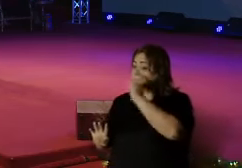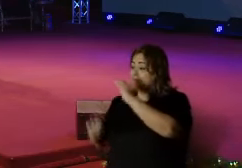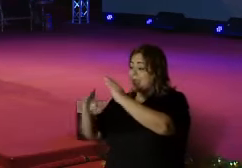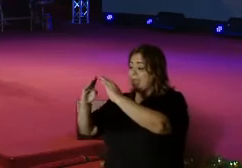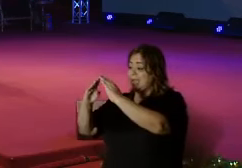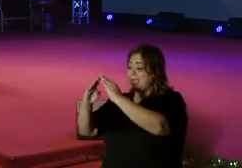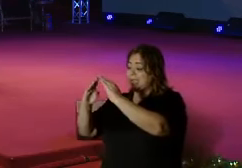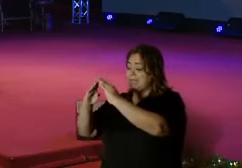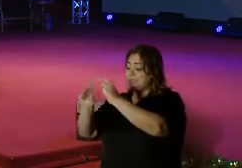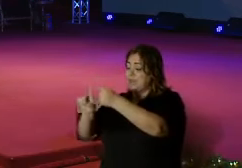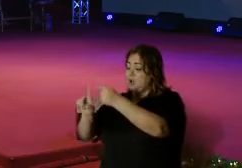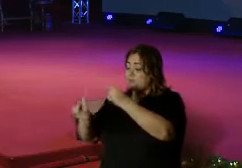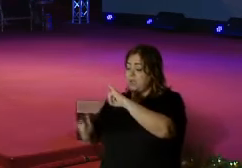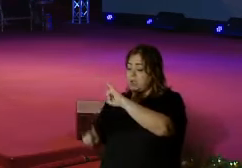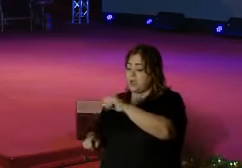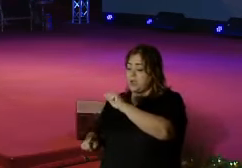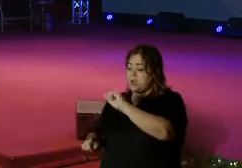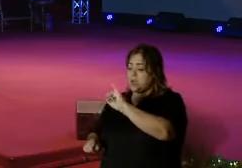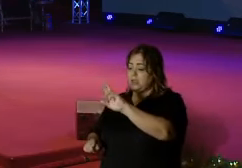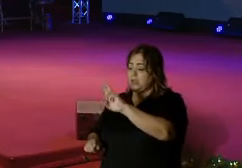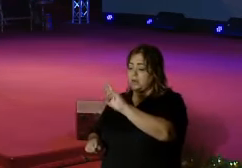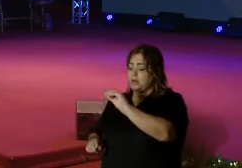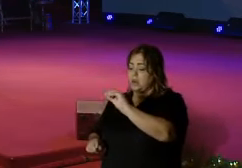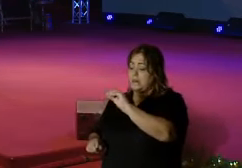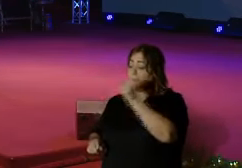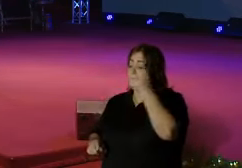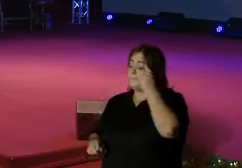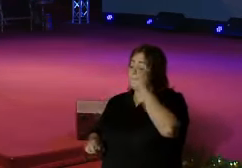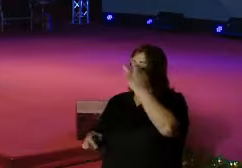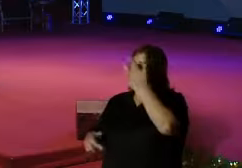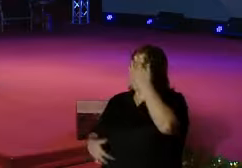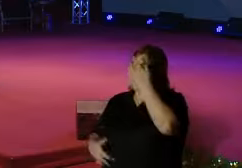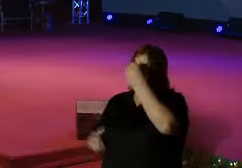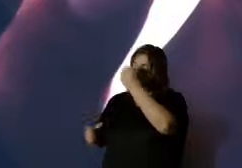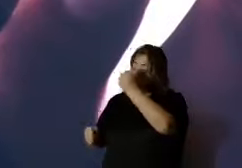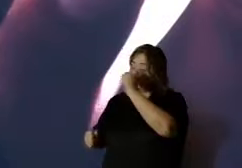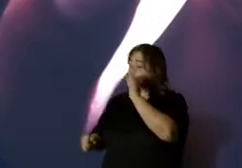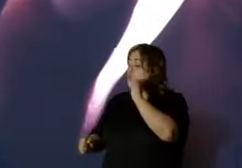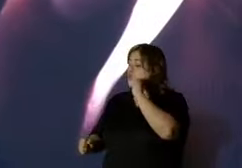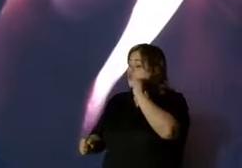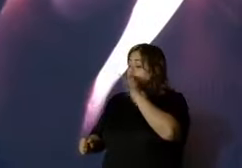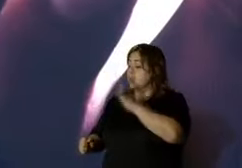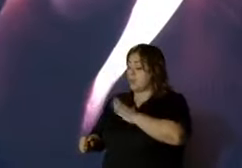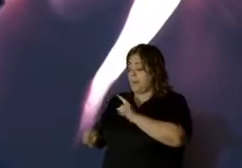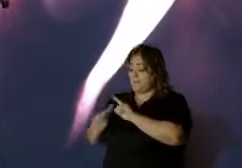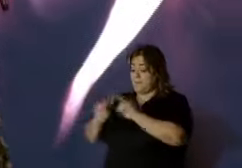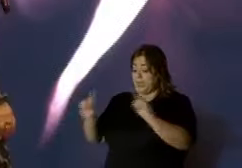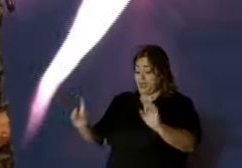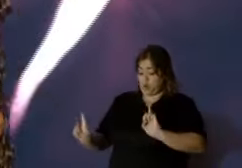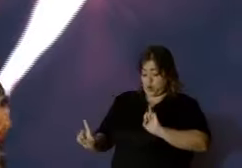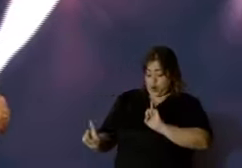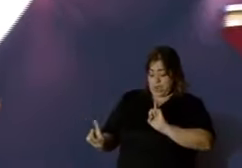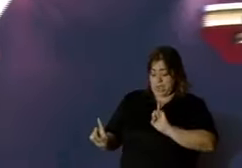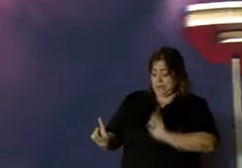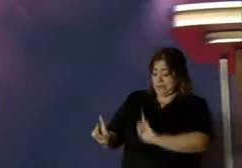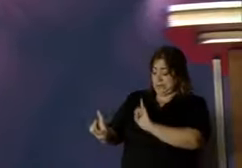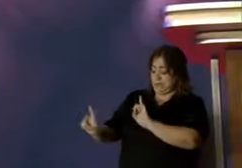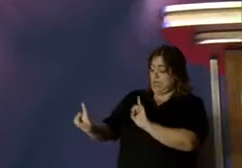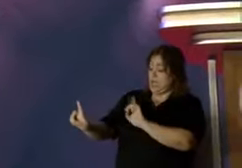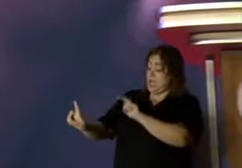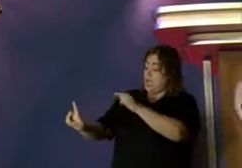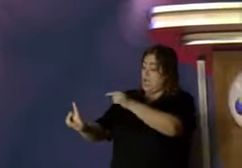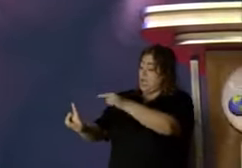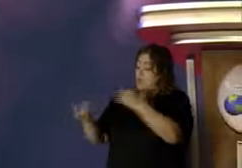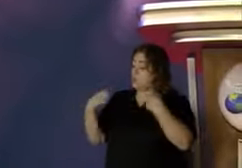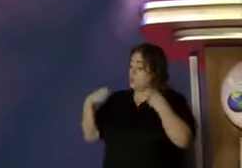De Jairo. ¿A sanar a quién? A la hija. Pero en el camino, una mujer le arrebató un milagro.